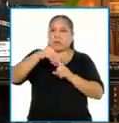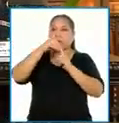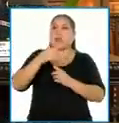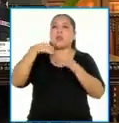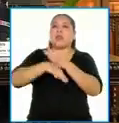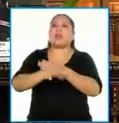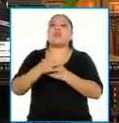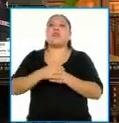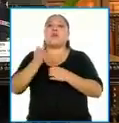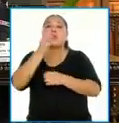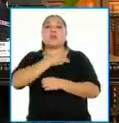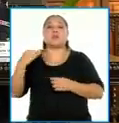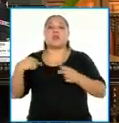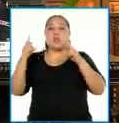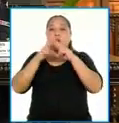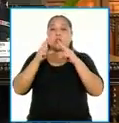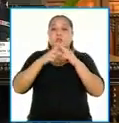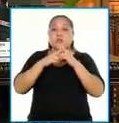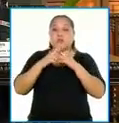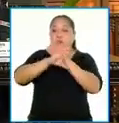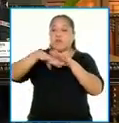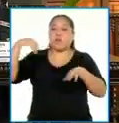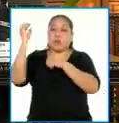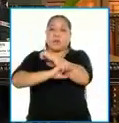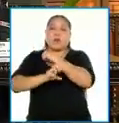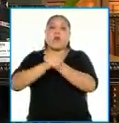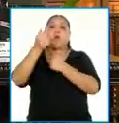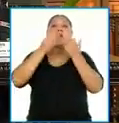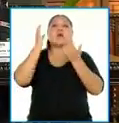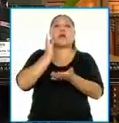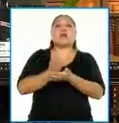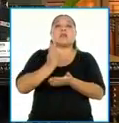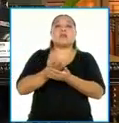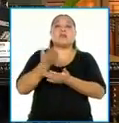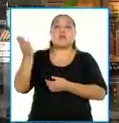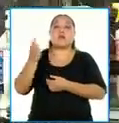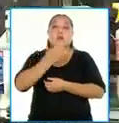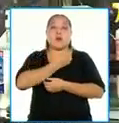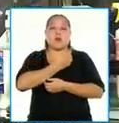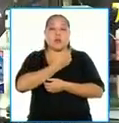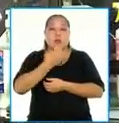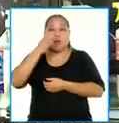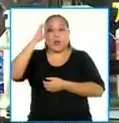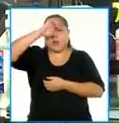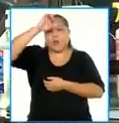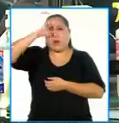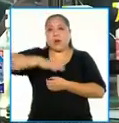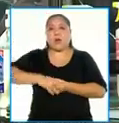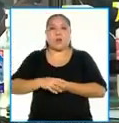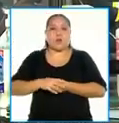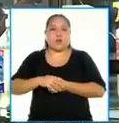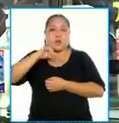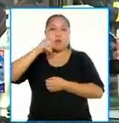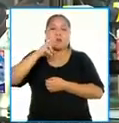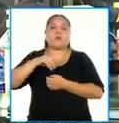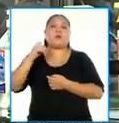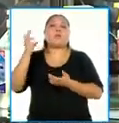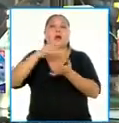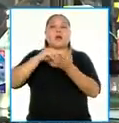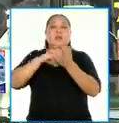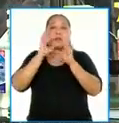Relaciones Exteriores? ¿Cuál será el castigo en específico para el embajador Arturo Jarama, principal responsable de la